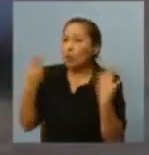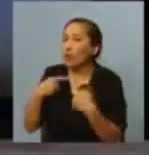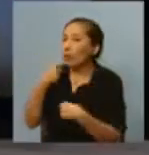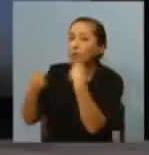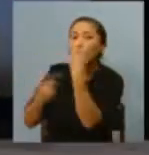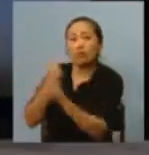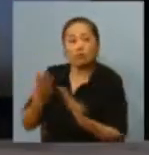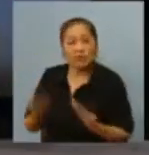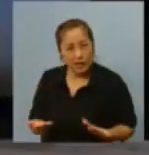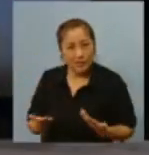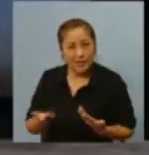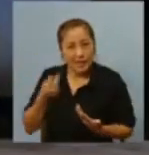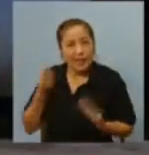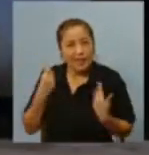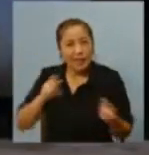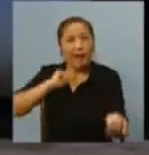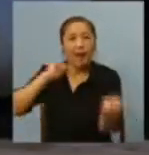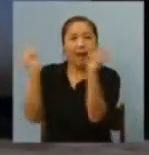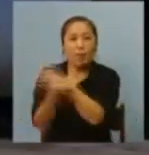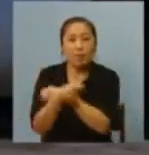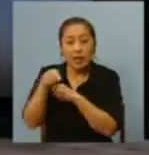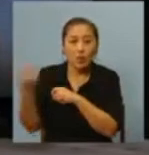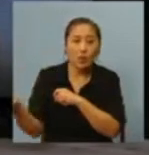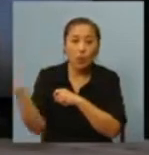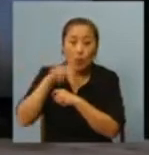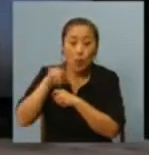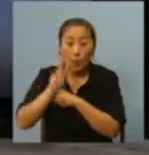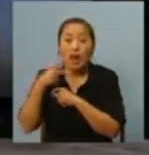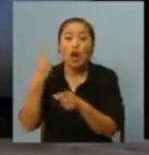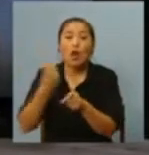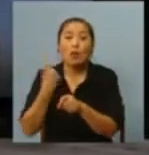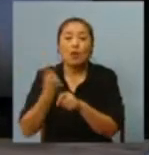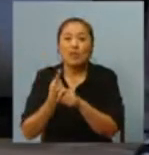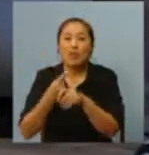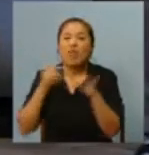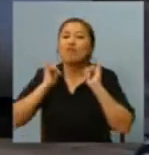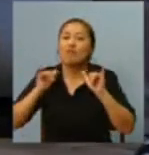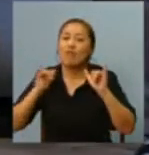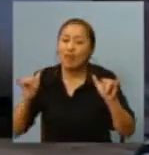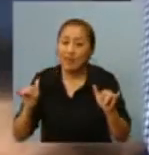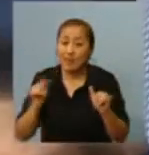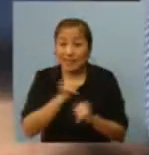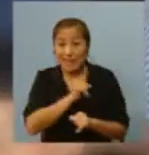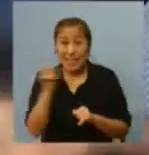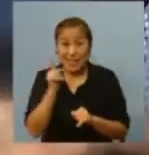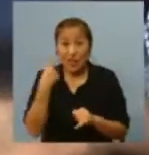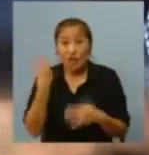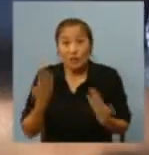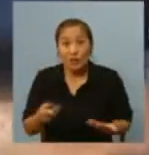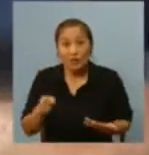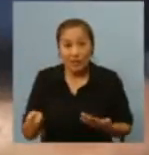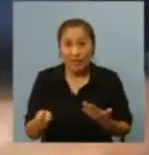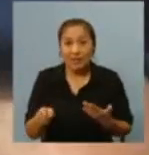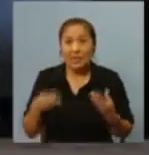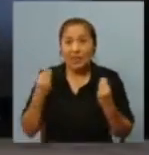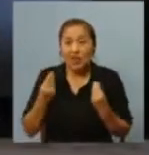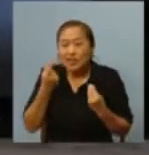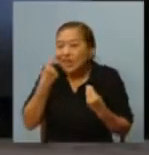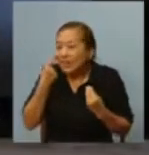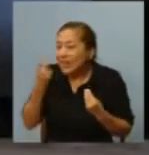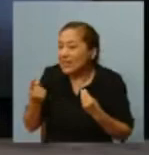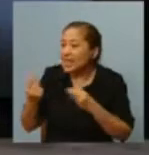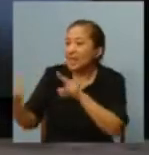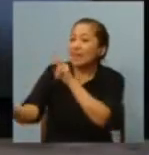pueda preguntar. Lo que va a cambiar es que cuando vos lo ves a los políticos, ves la propaganda. Y en este caso vos lo que podés hacer es ir